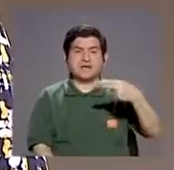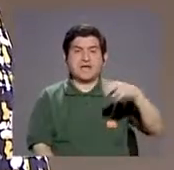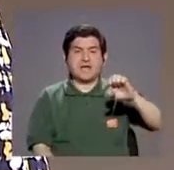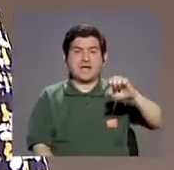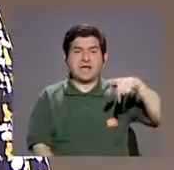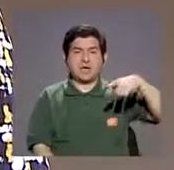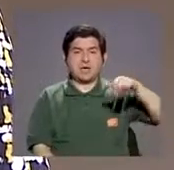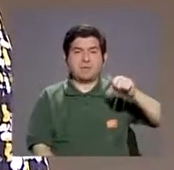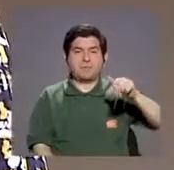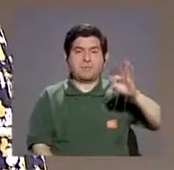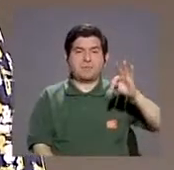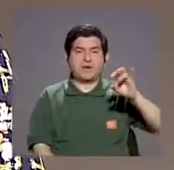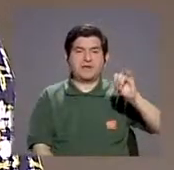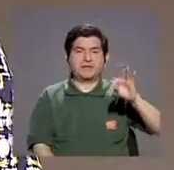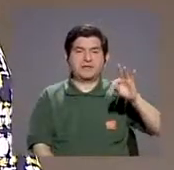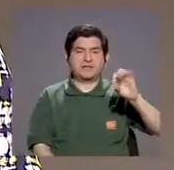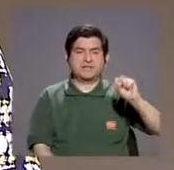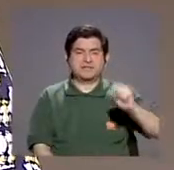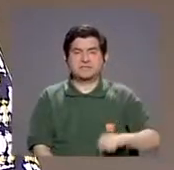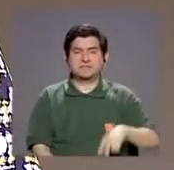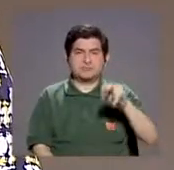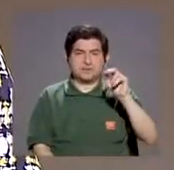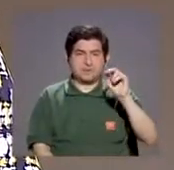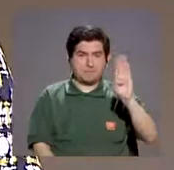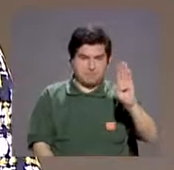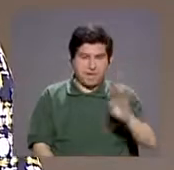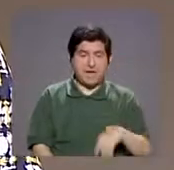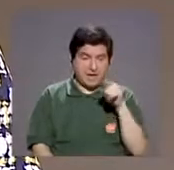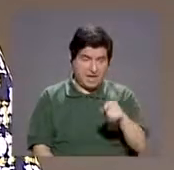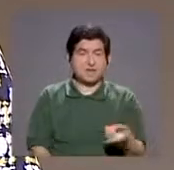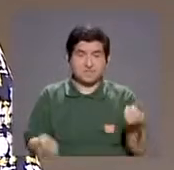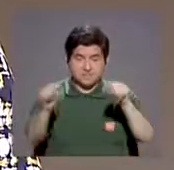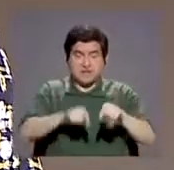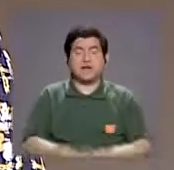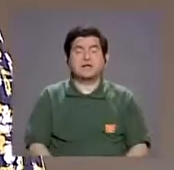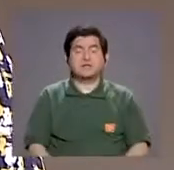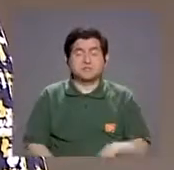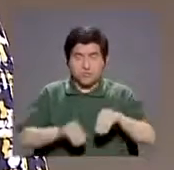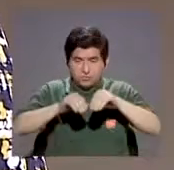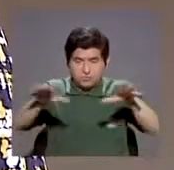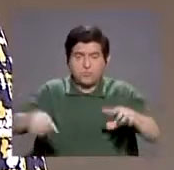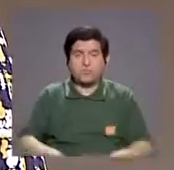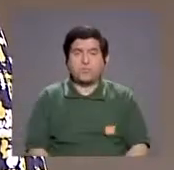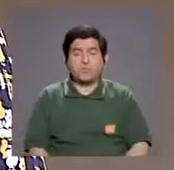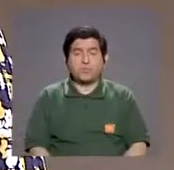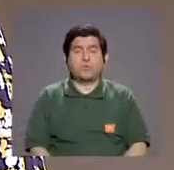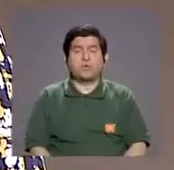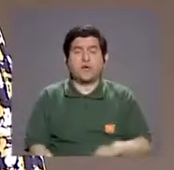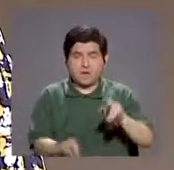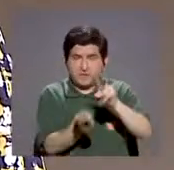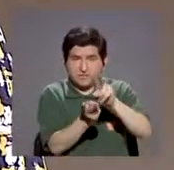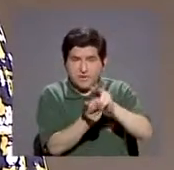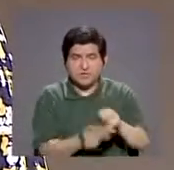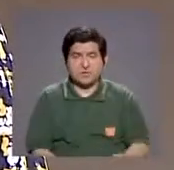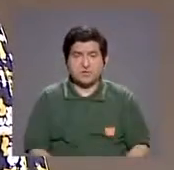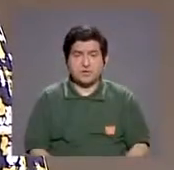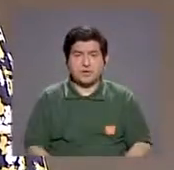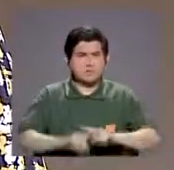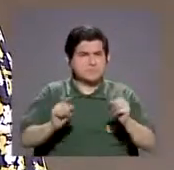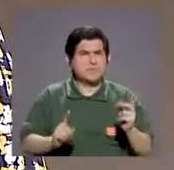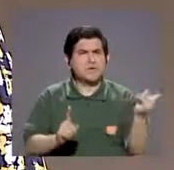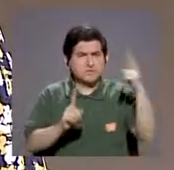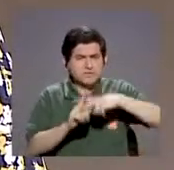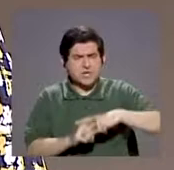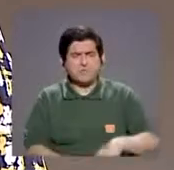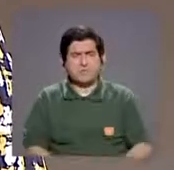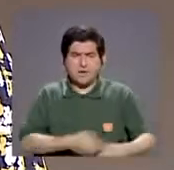hepatitis b se pone para evitar una enfermedad transmisión sexual que la hepatitis b y eso se pone de que el recién nacido en